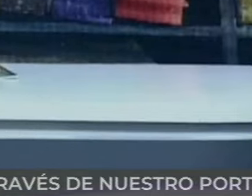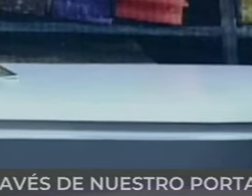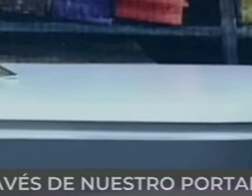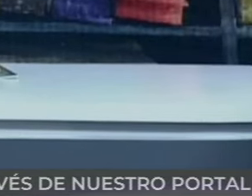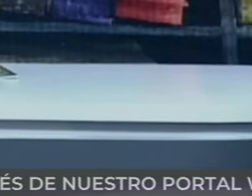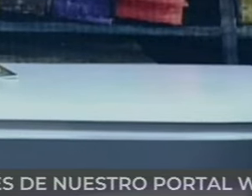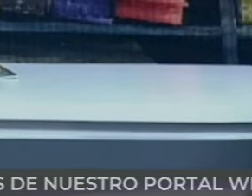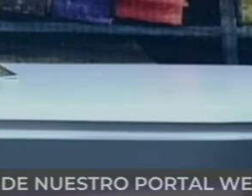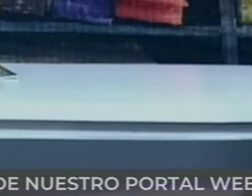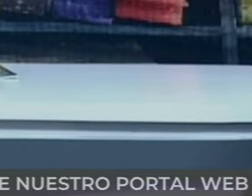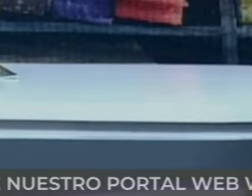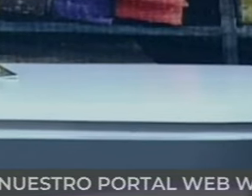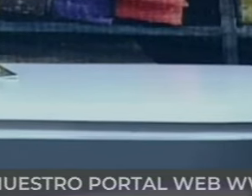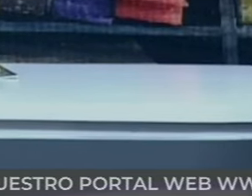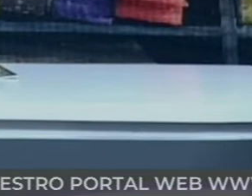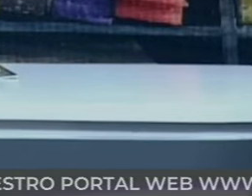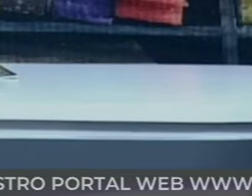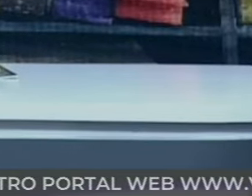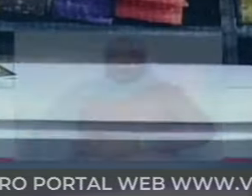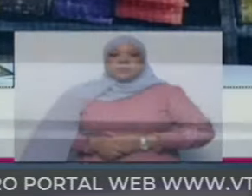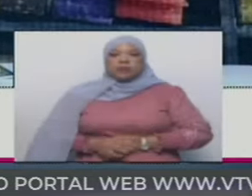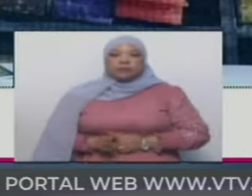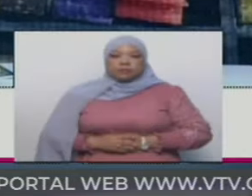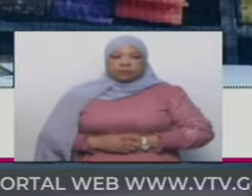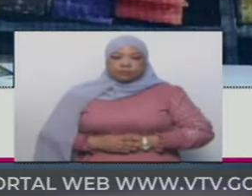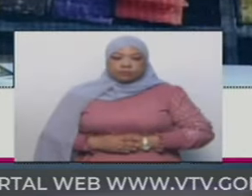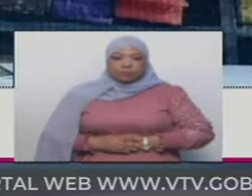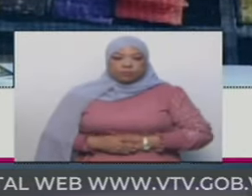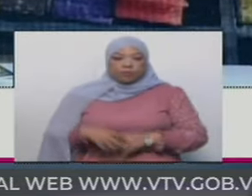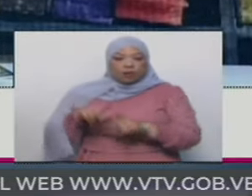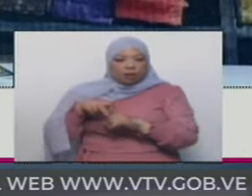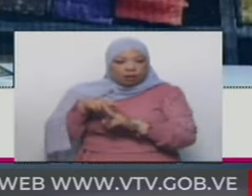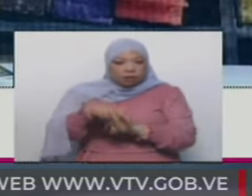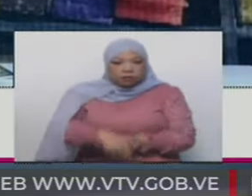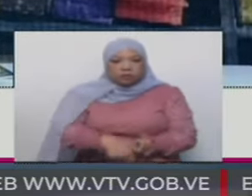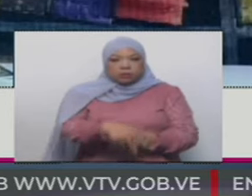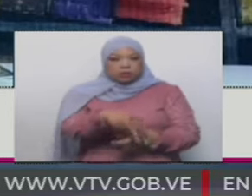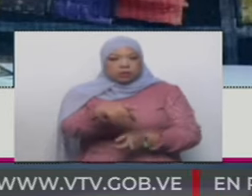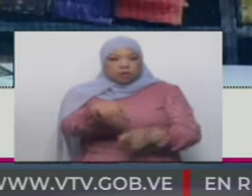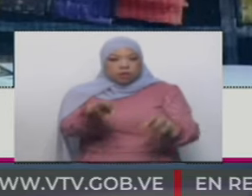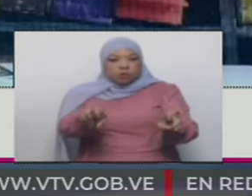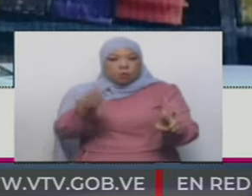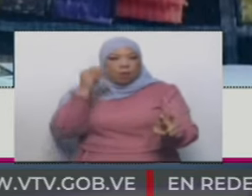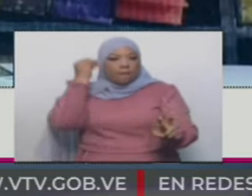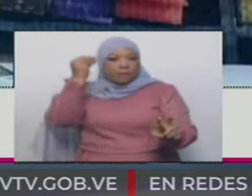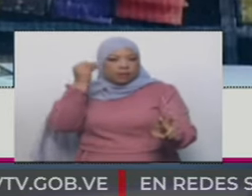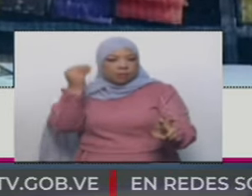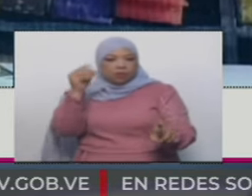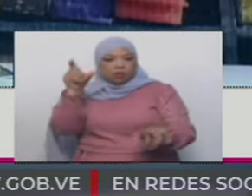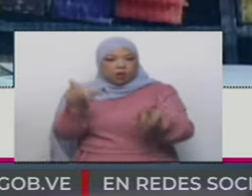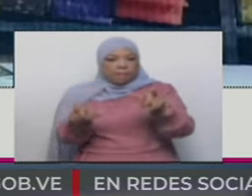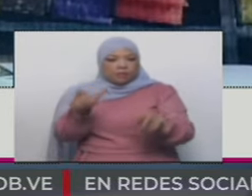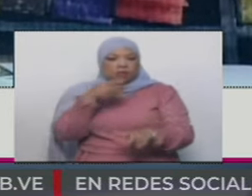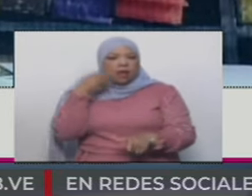semifeudalismo y todas las formas de opresión que ha habido, colonialismo, neocolonialismo, imperialismo,